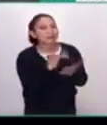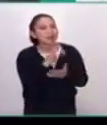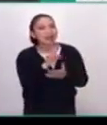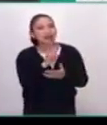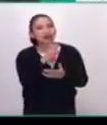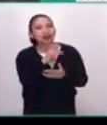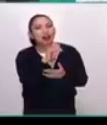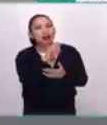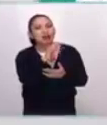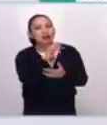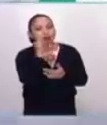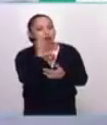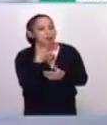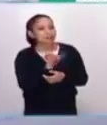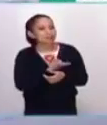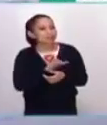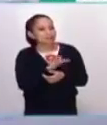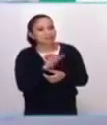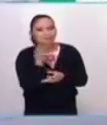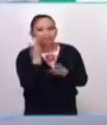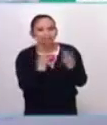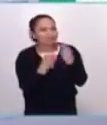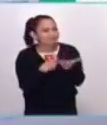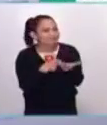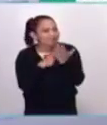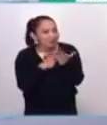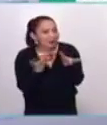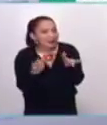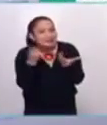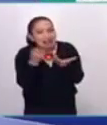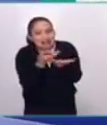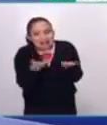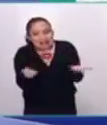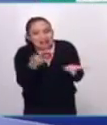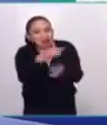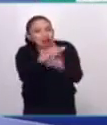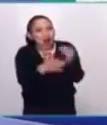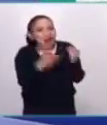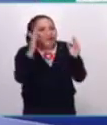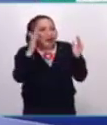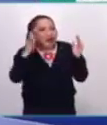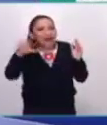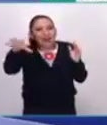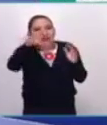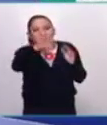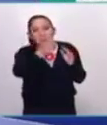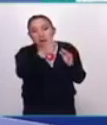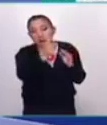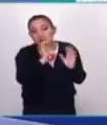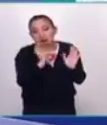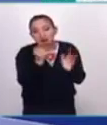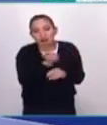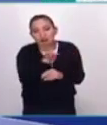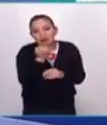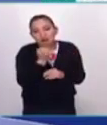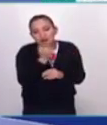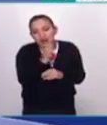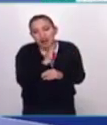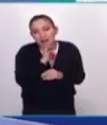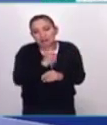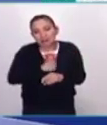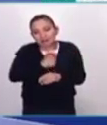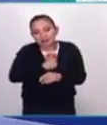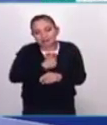gracias, doctor Arturo. Siempre es un deleite que nos traiga y nos ponga sobre la mesa todas estas maravillas que pocos, desafortunadamente,